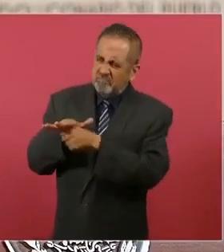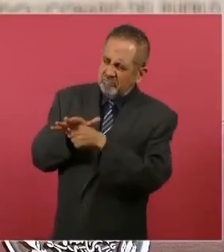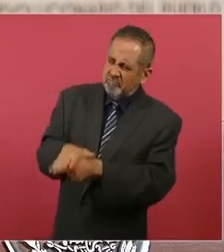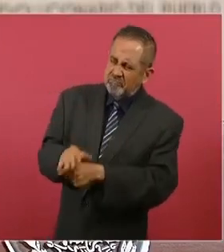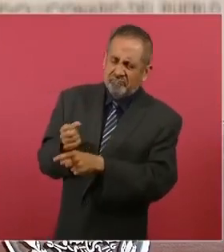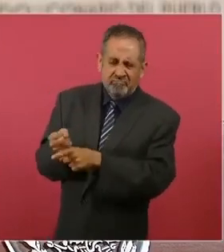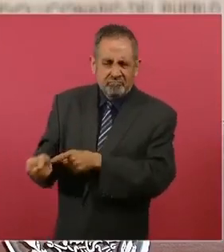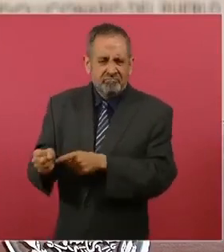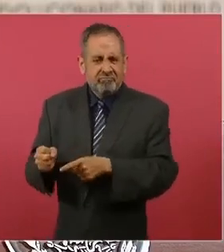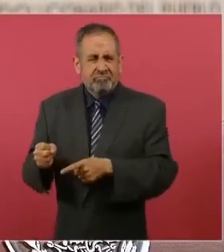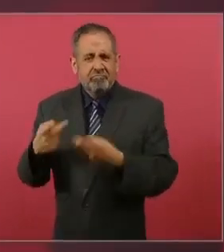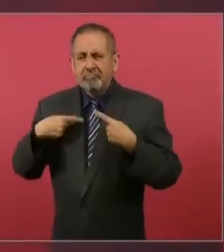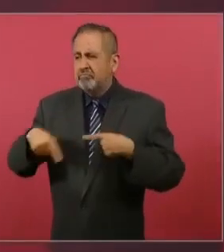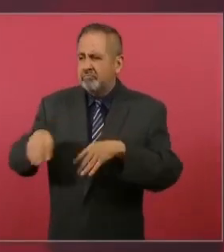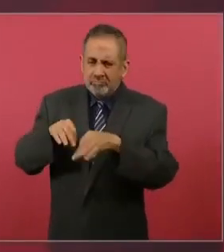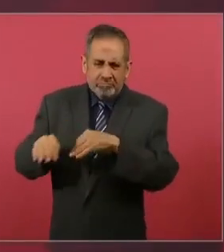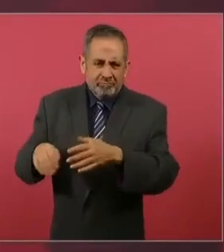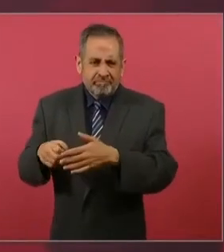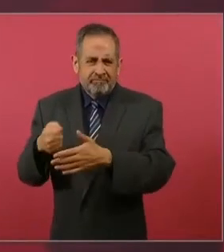obreros